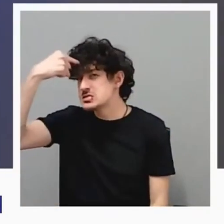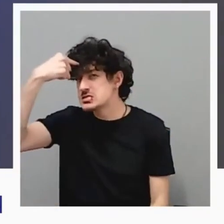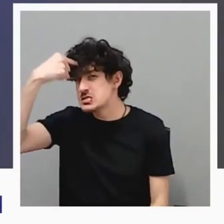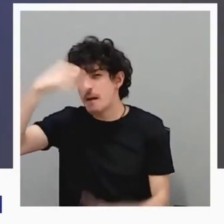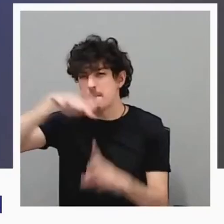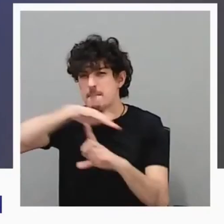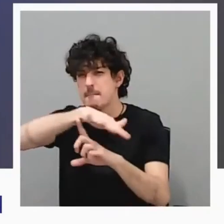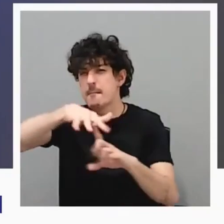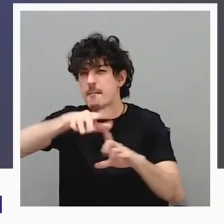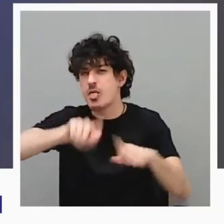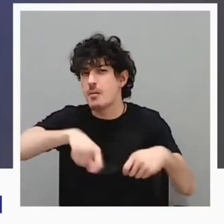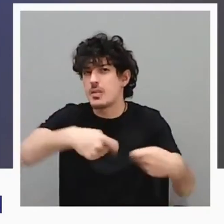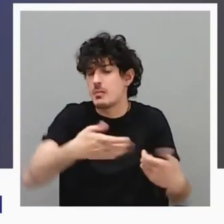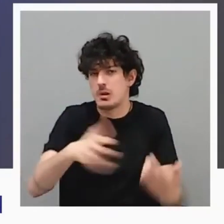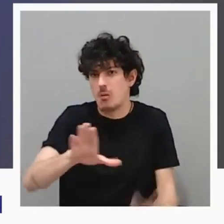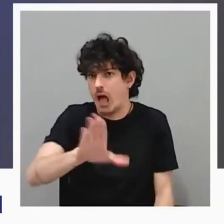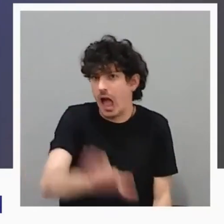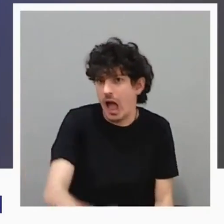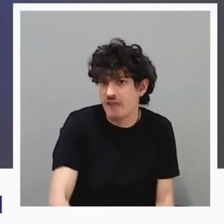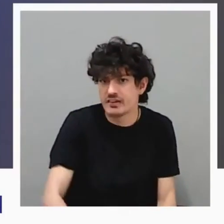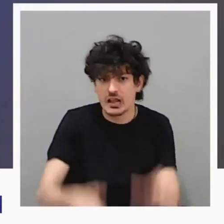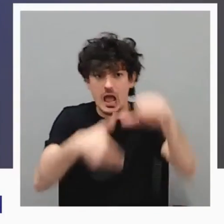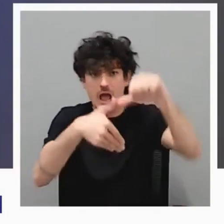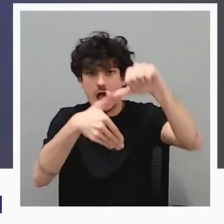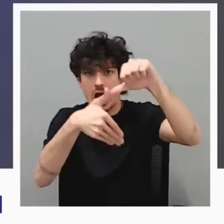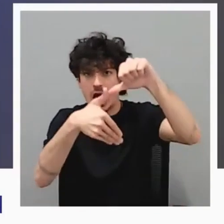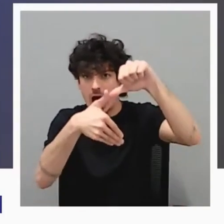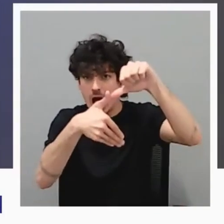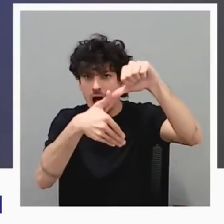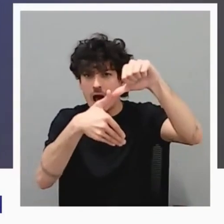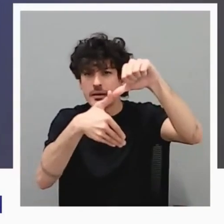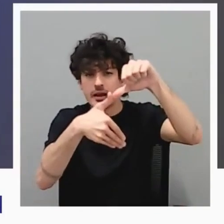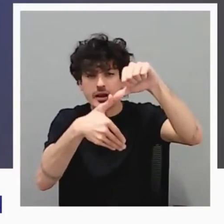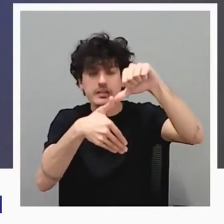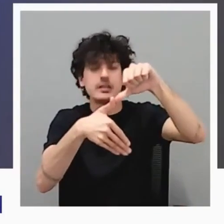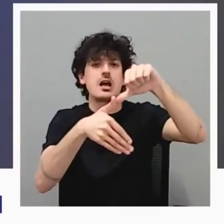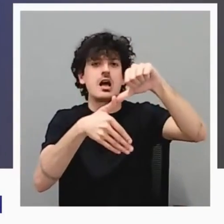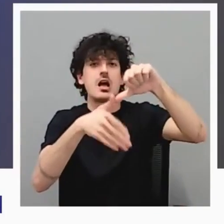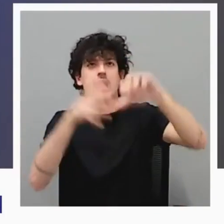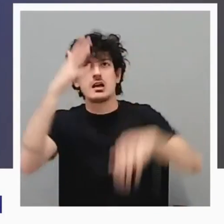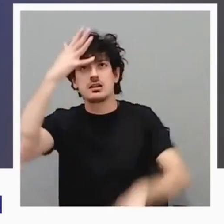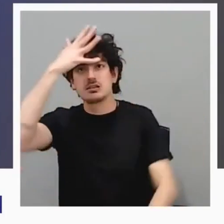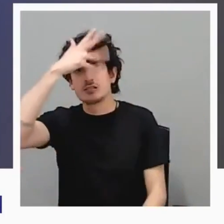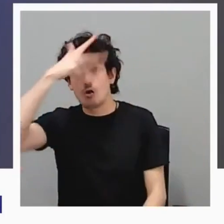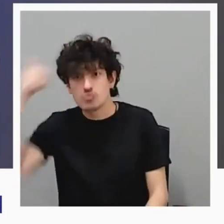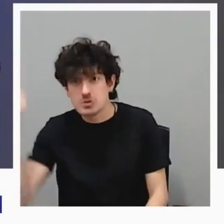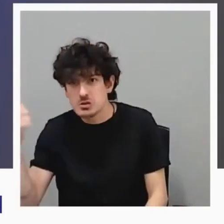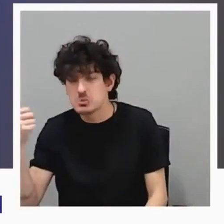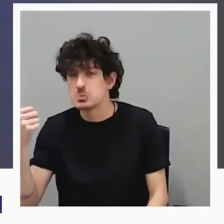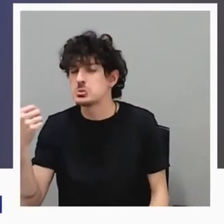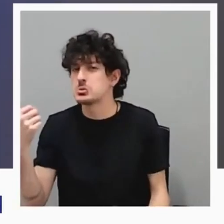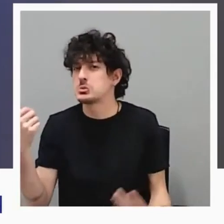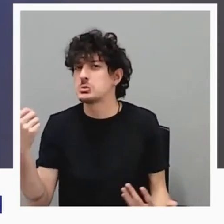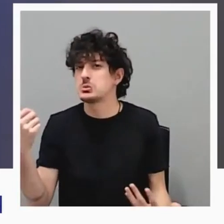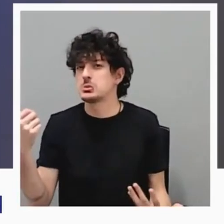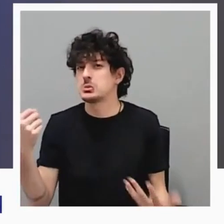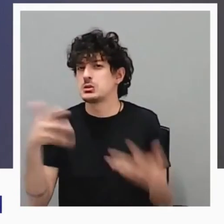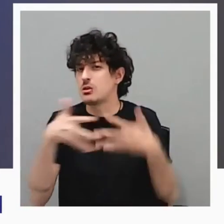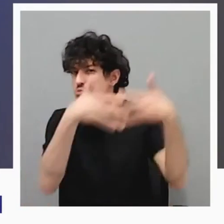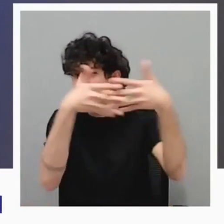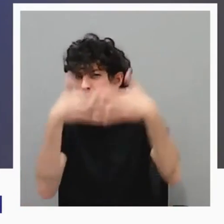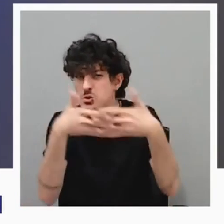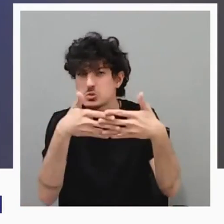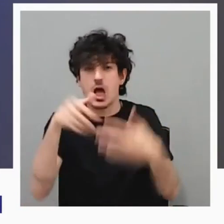ambiente, te vas a África, te vas a América Latina, te vas a Estados Unidos, Asia, ¿el medio qué? Esto es